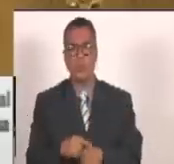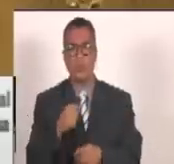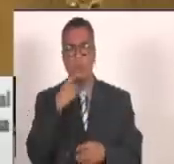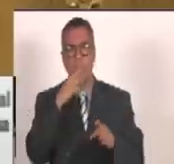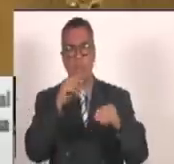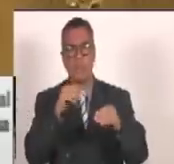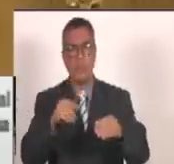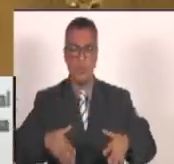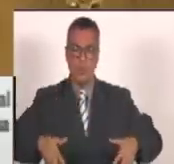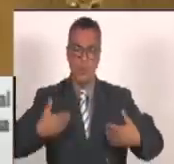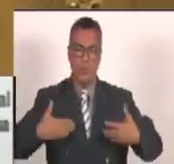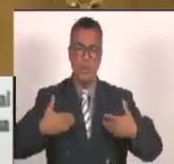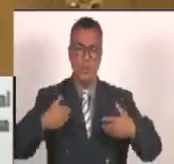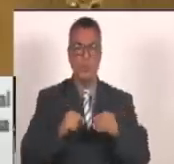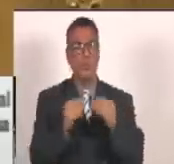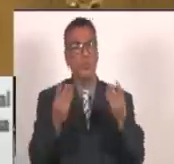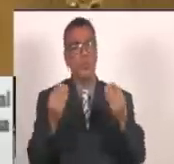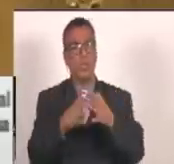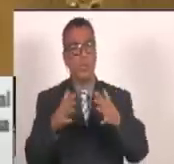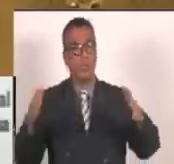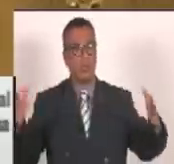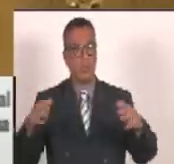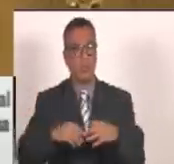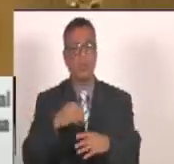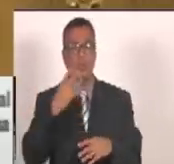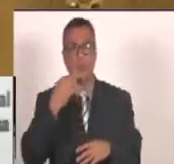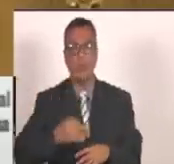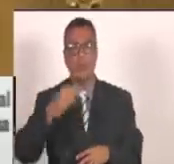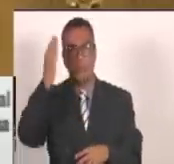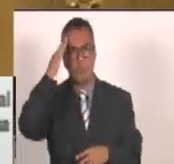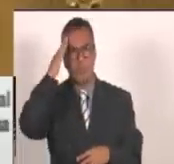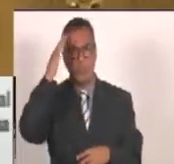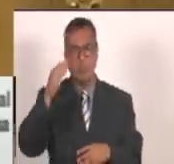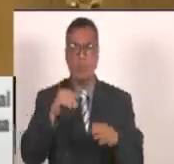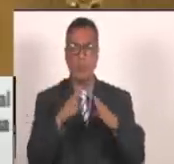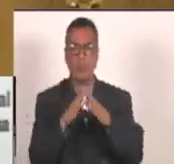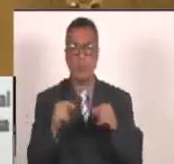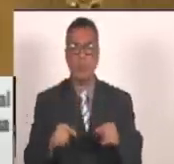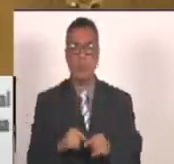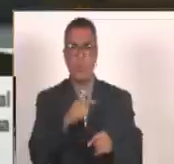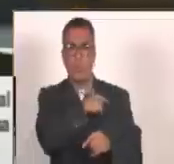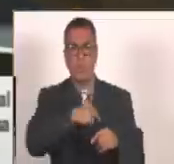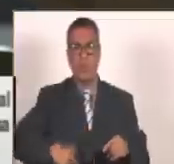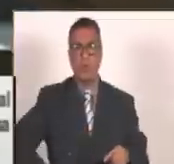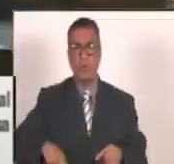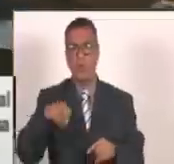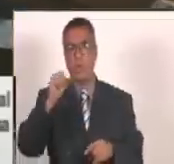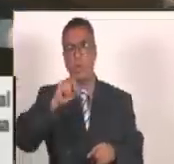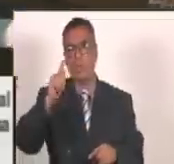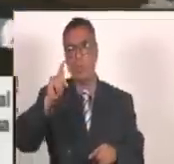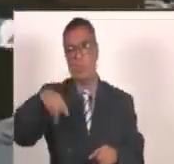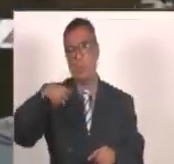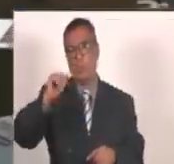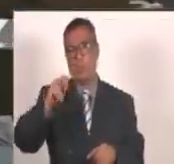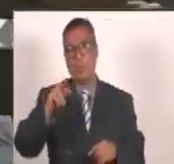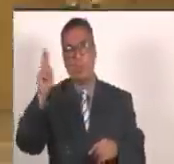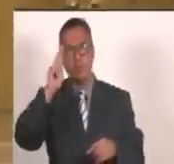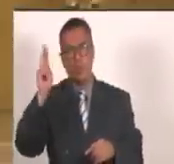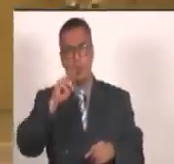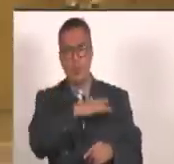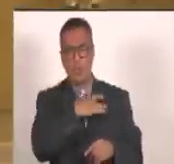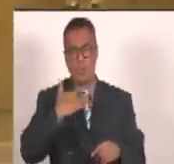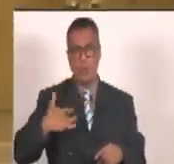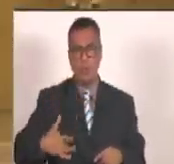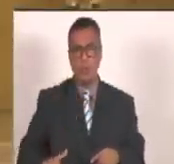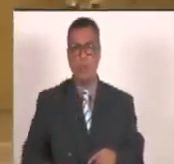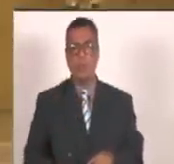confesar, una emoción muy grande, sabiendo la talla del presidente Xi Jinping, presidente de la República